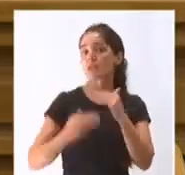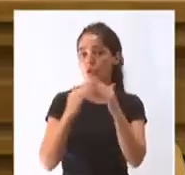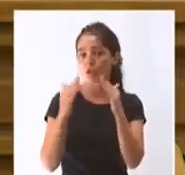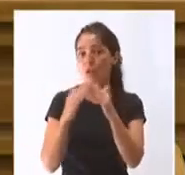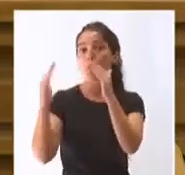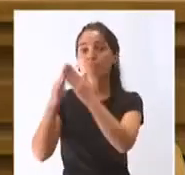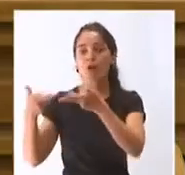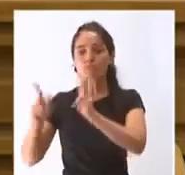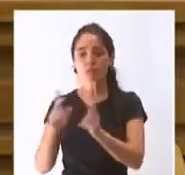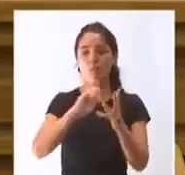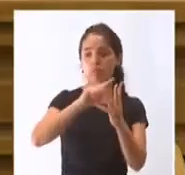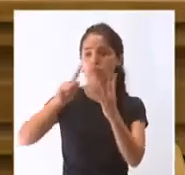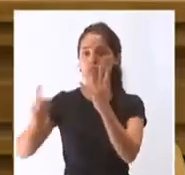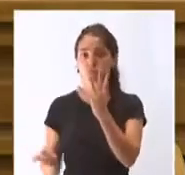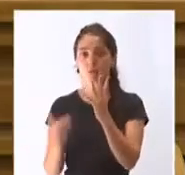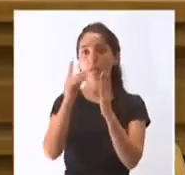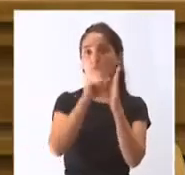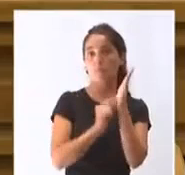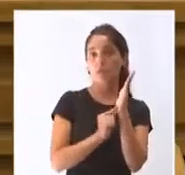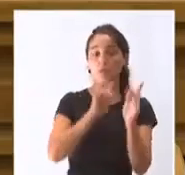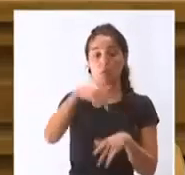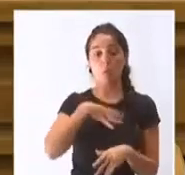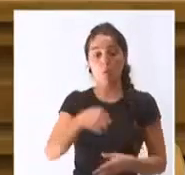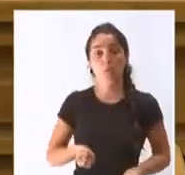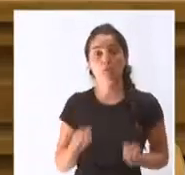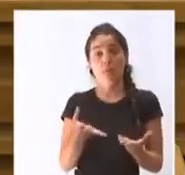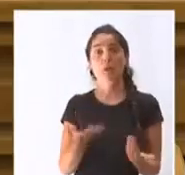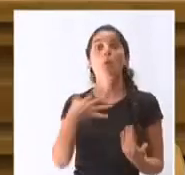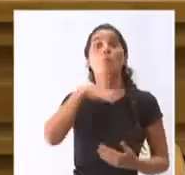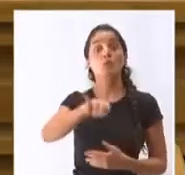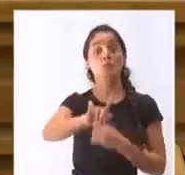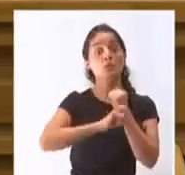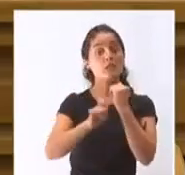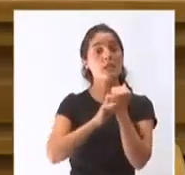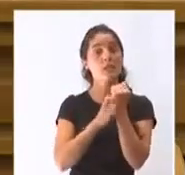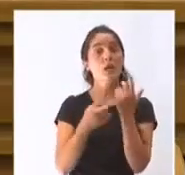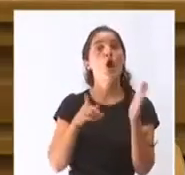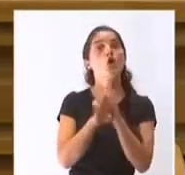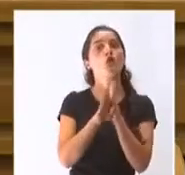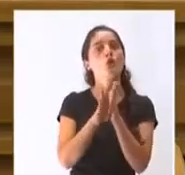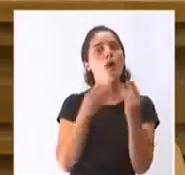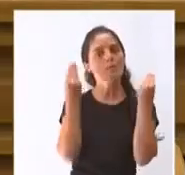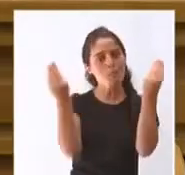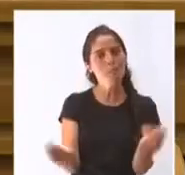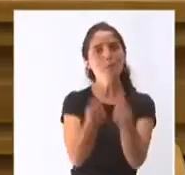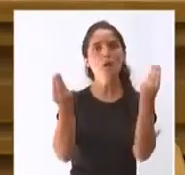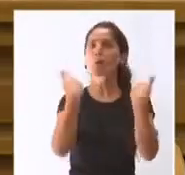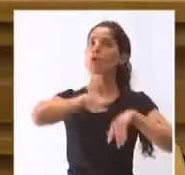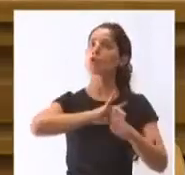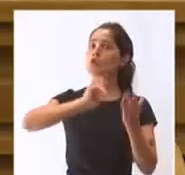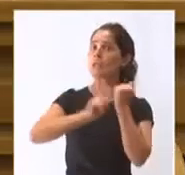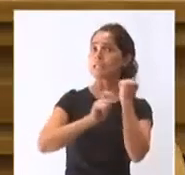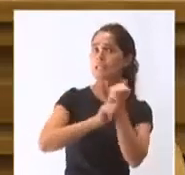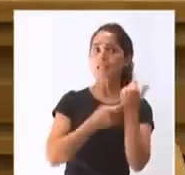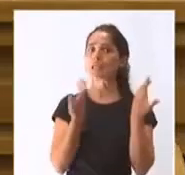que ahora les podría decir que nos llevan a seguir reforzando la estrategia pero no vamos a rechazar a pesar de la ley del estado no vamos a renunciar a una estrategia